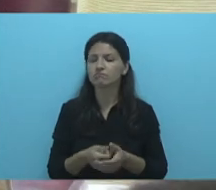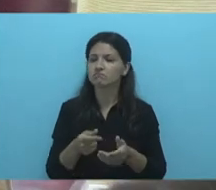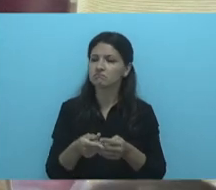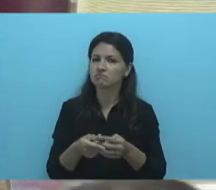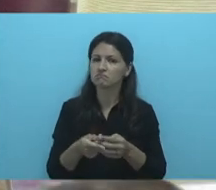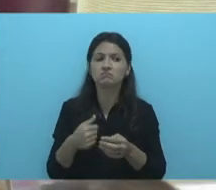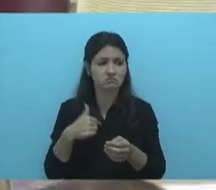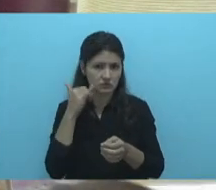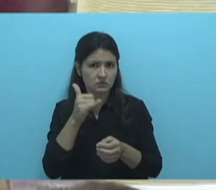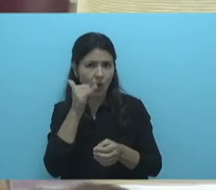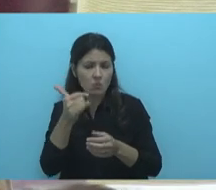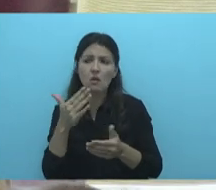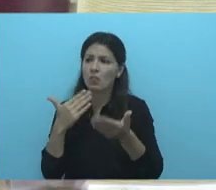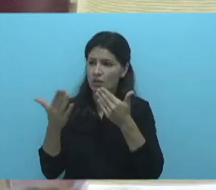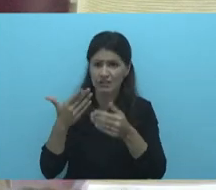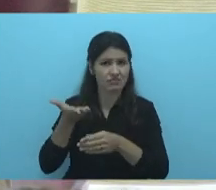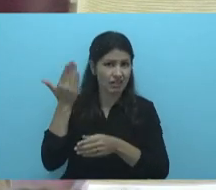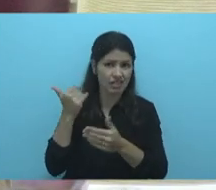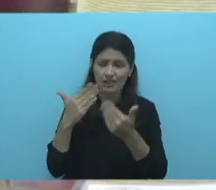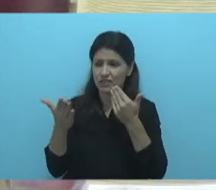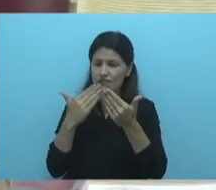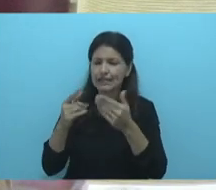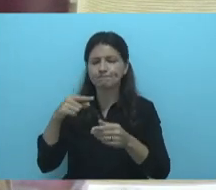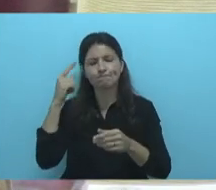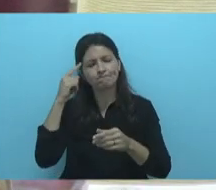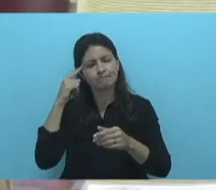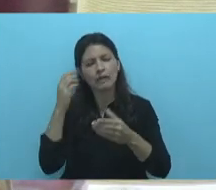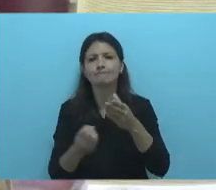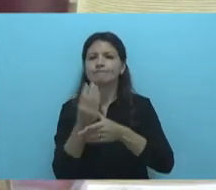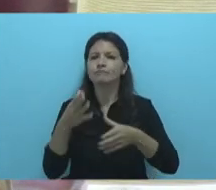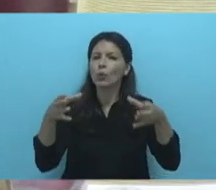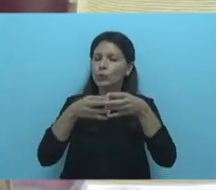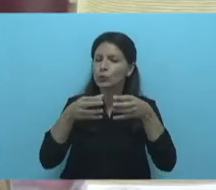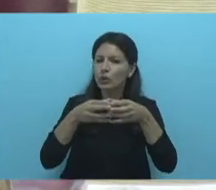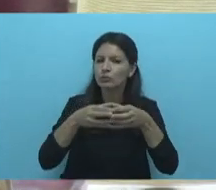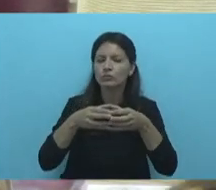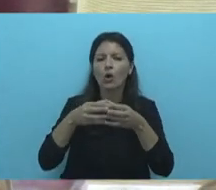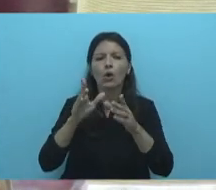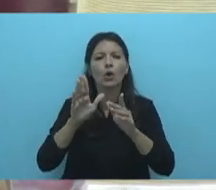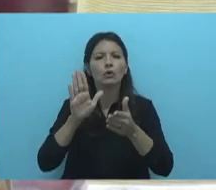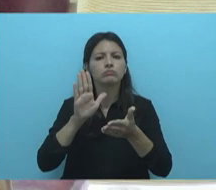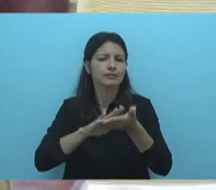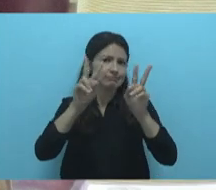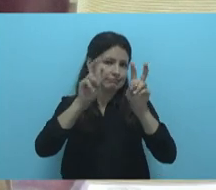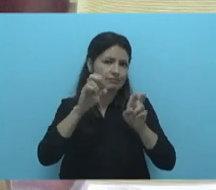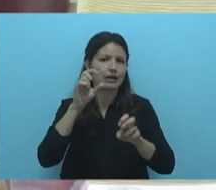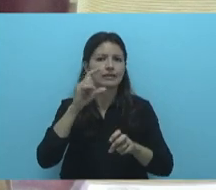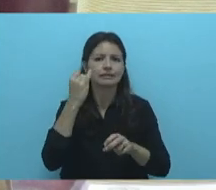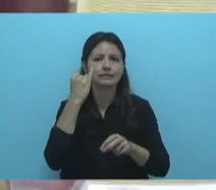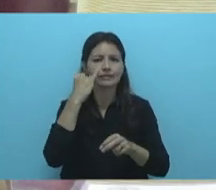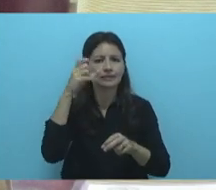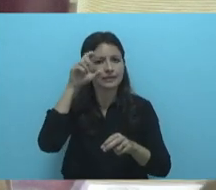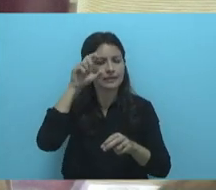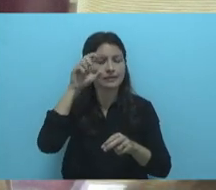debates se planteó la creación de una agencia de ciberseguridad con participación de los